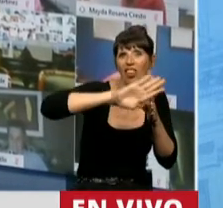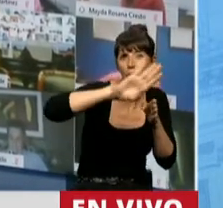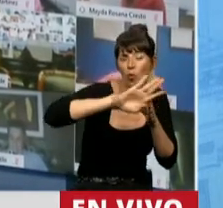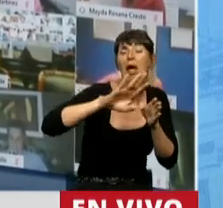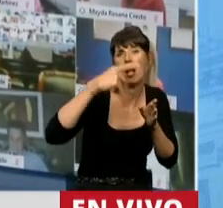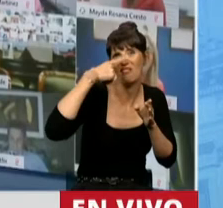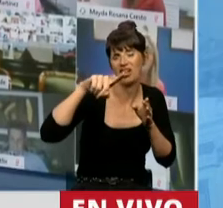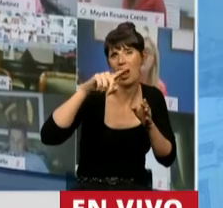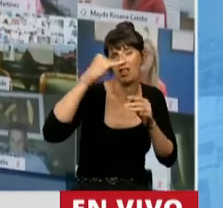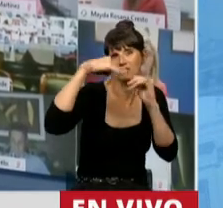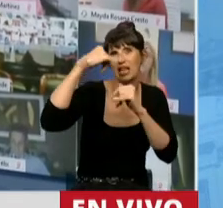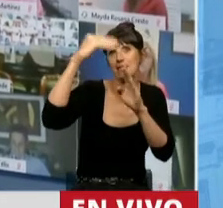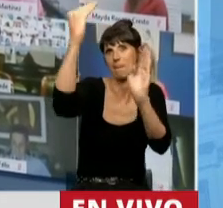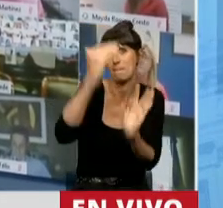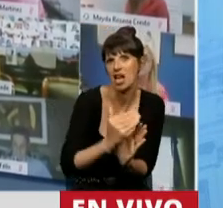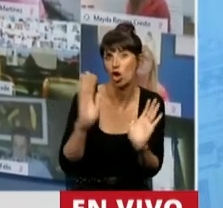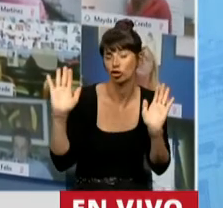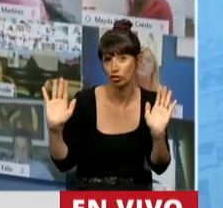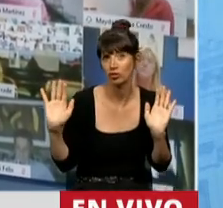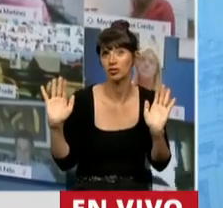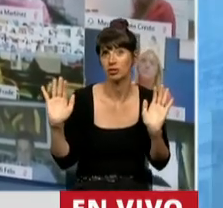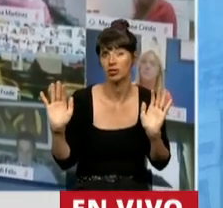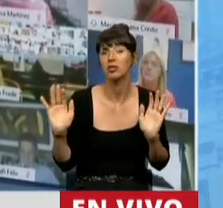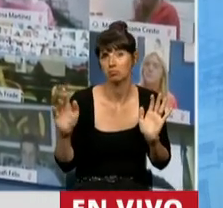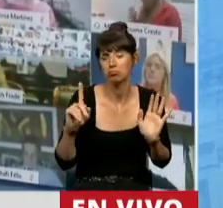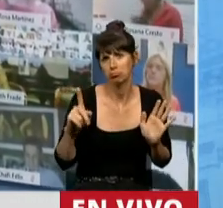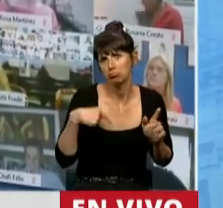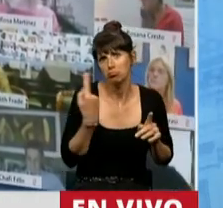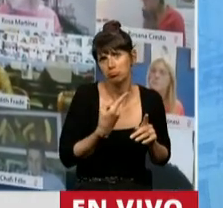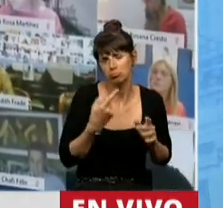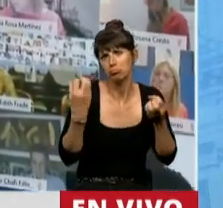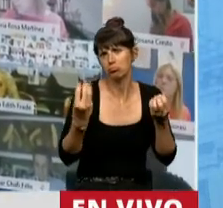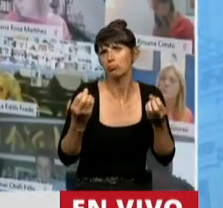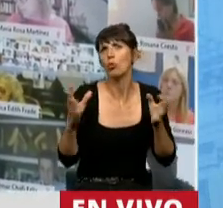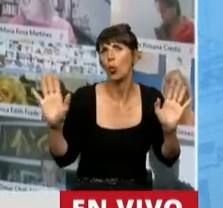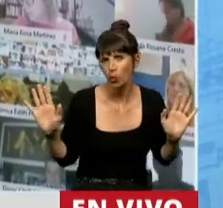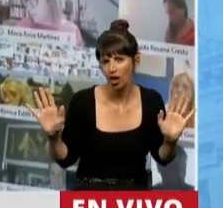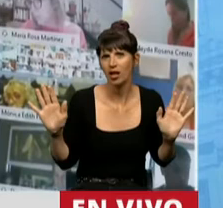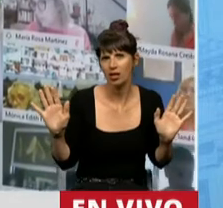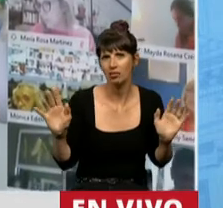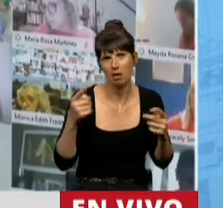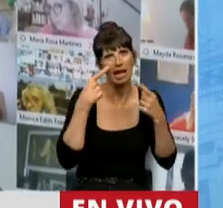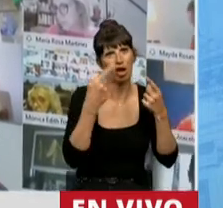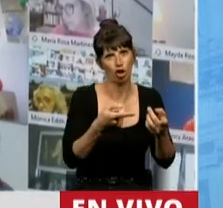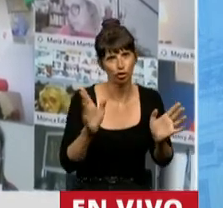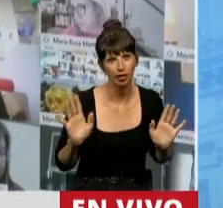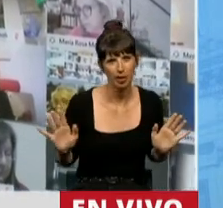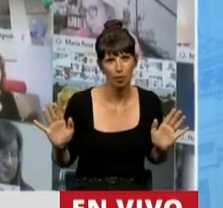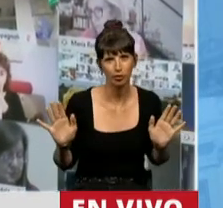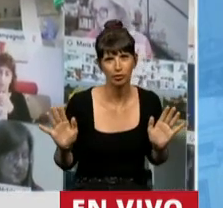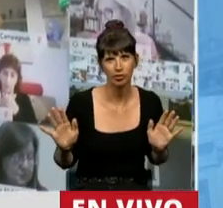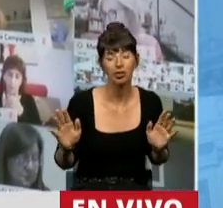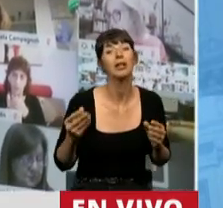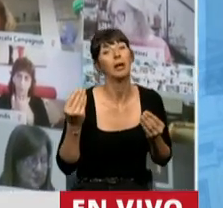importante, que si celebramos que se la hicimos a los tenedores, no podemos menos de reconocerla que también se la hicimos